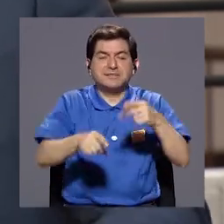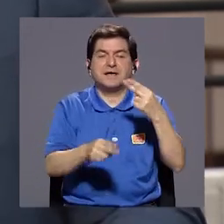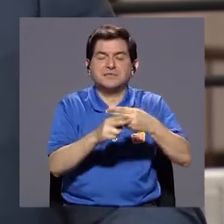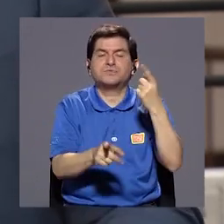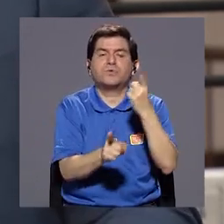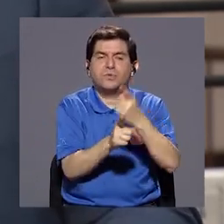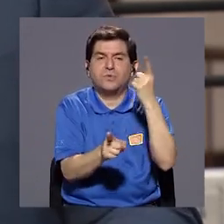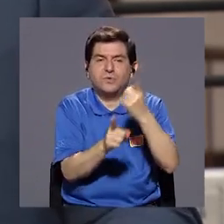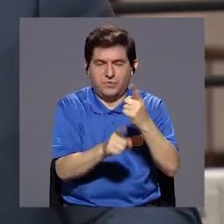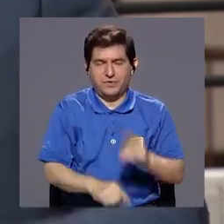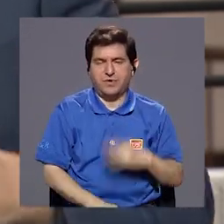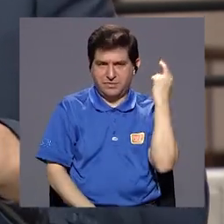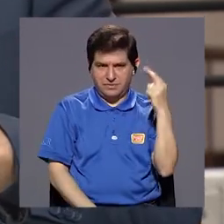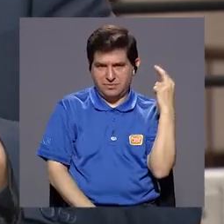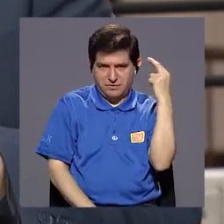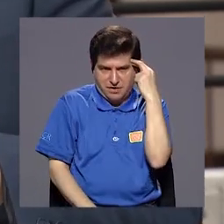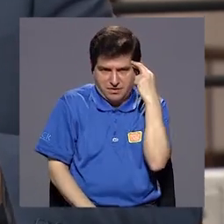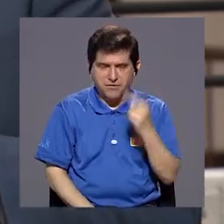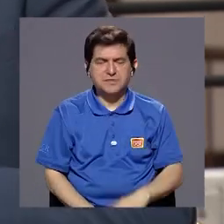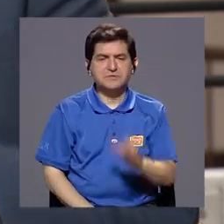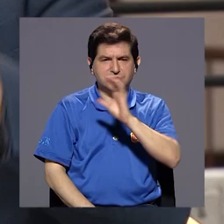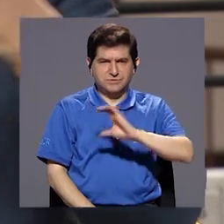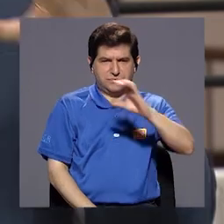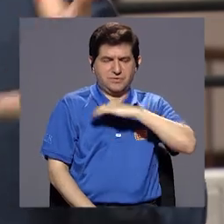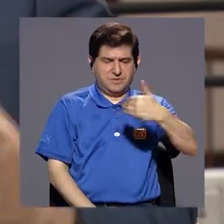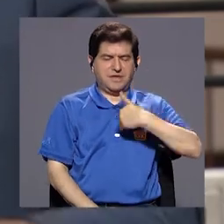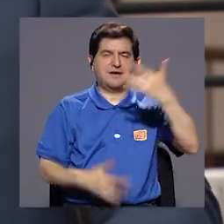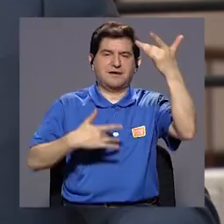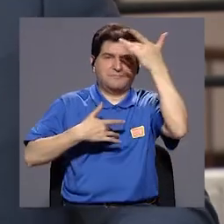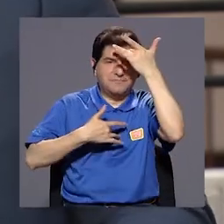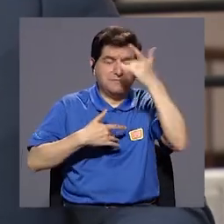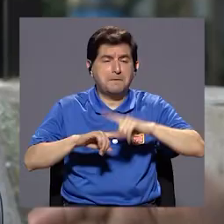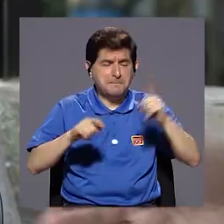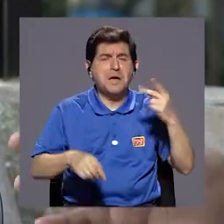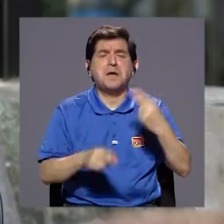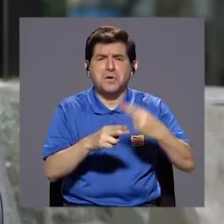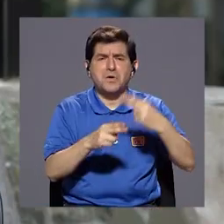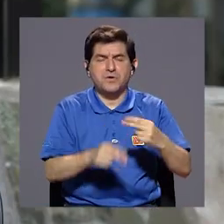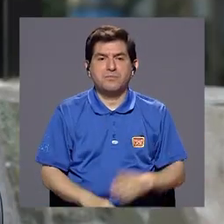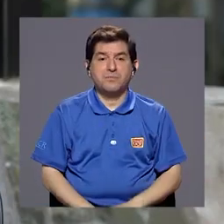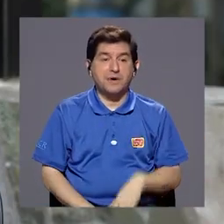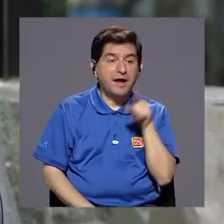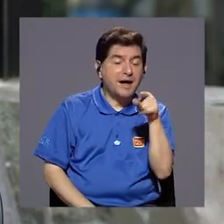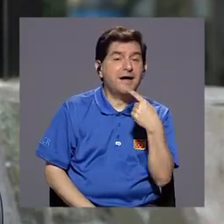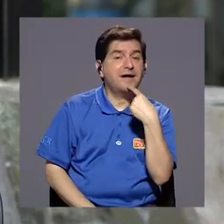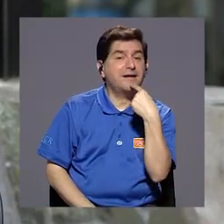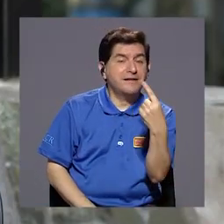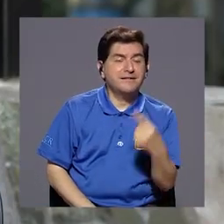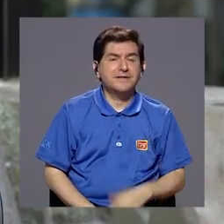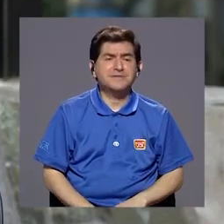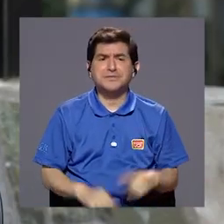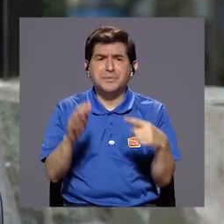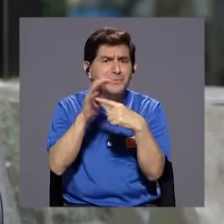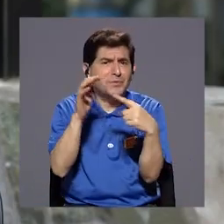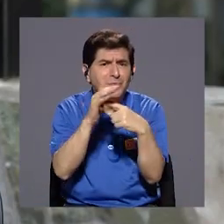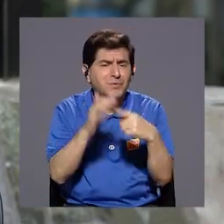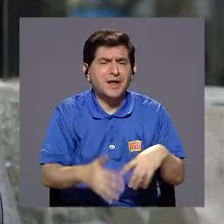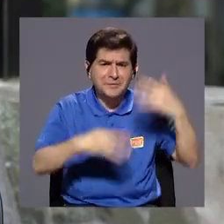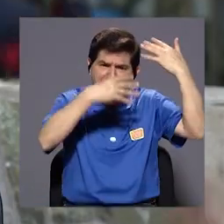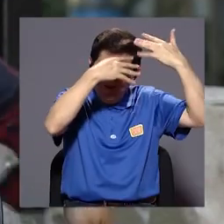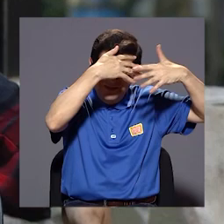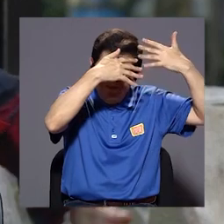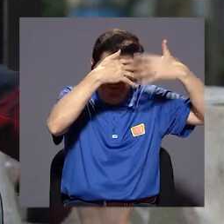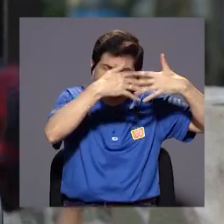digamos, correcto por las características de la enfermedad. Pero sí son los nombres con los que se le conoce. Ese que conocemos popularmente